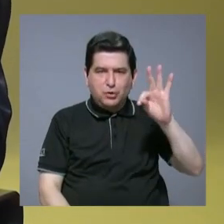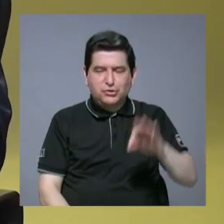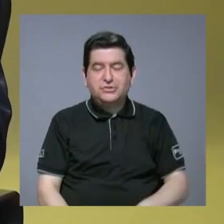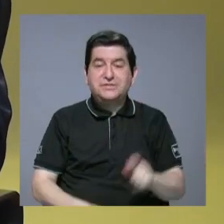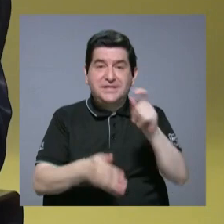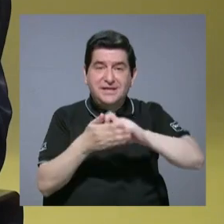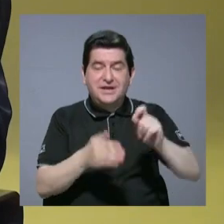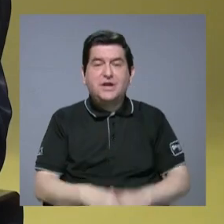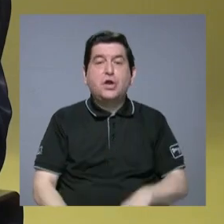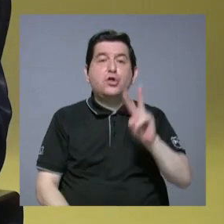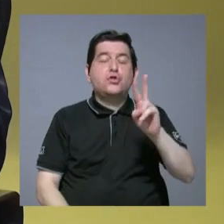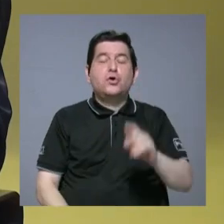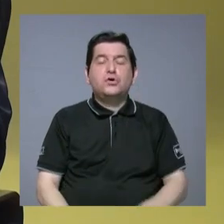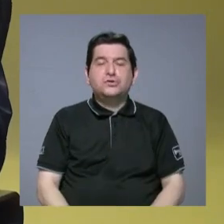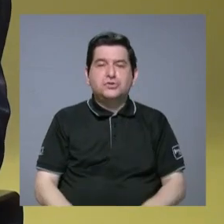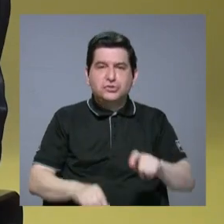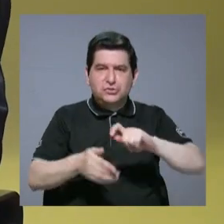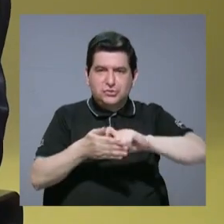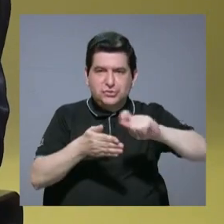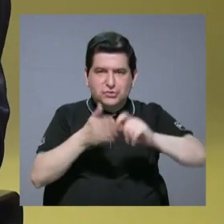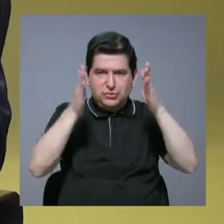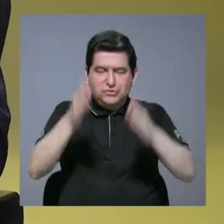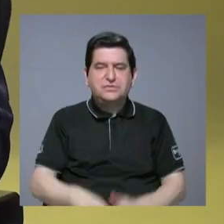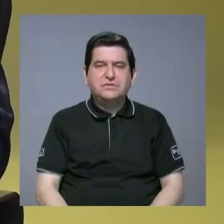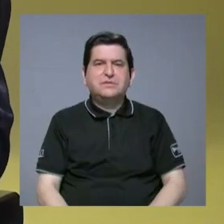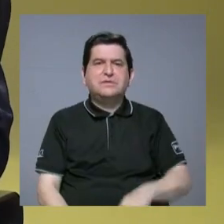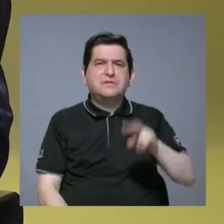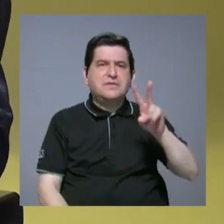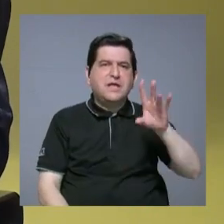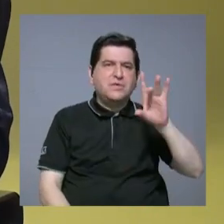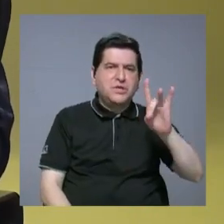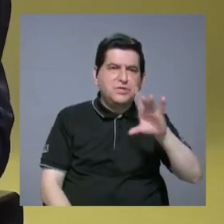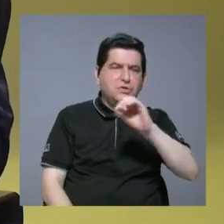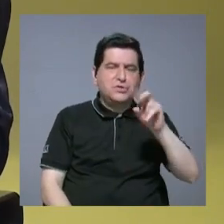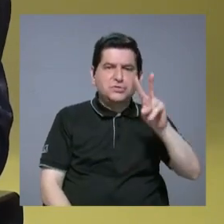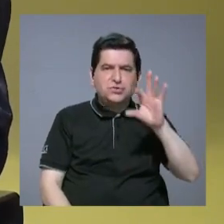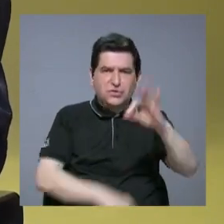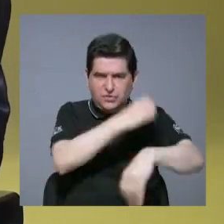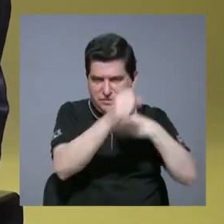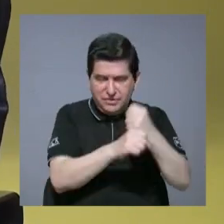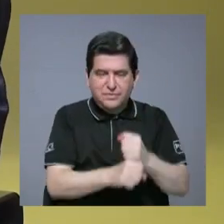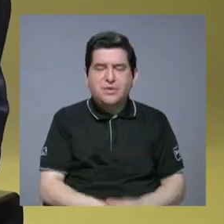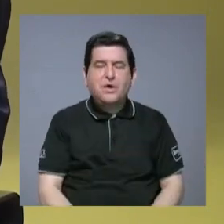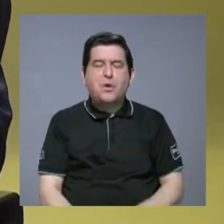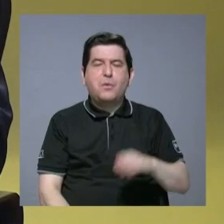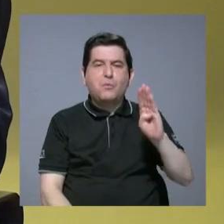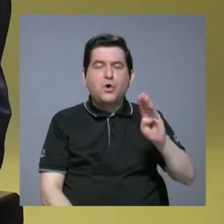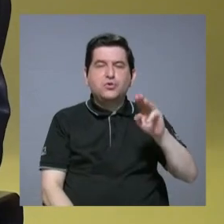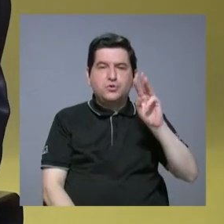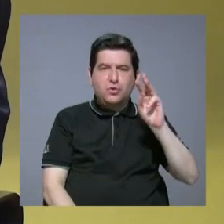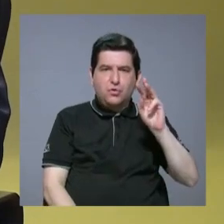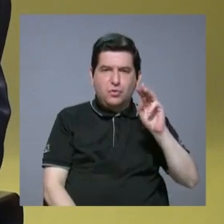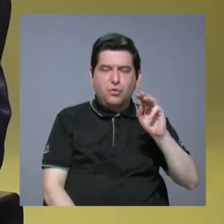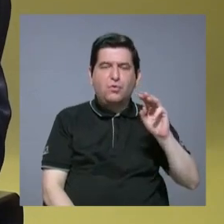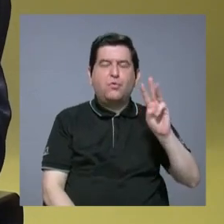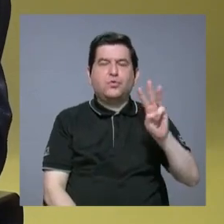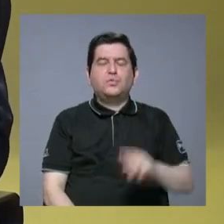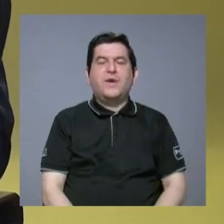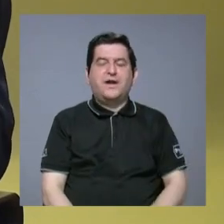escrita por 2 reporteros de 28 y 29 años, que eran Bob Woodward y Carl